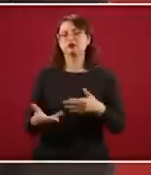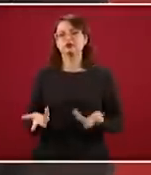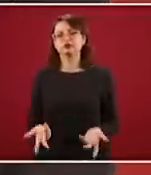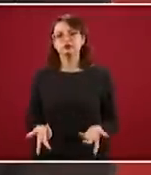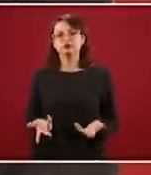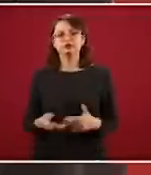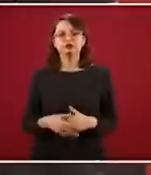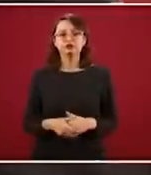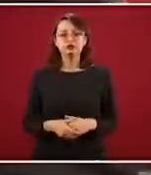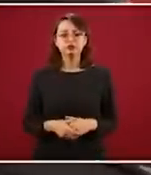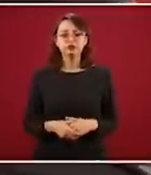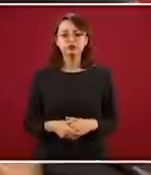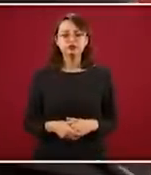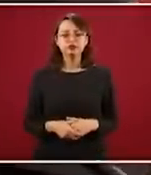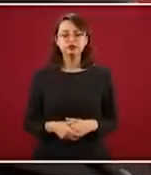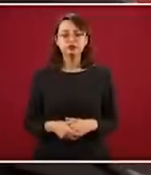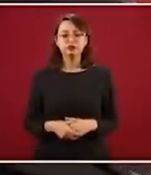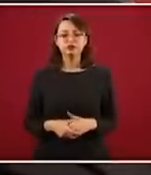el